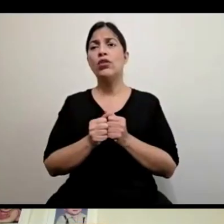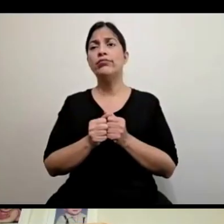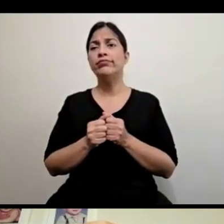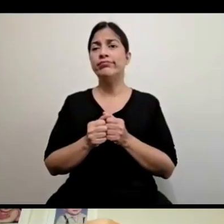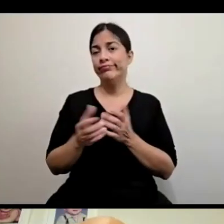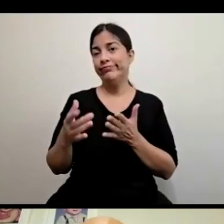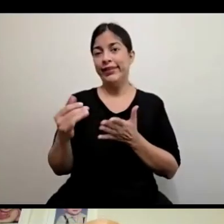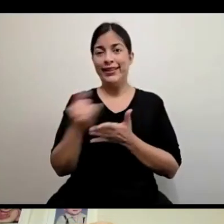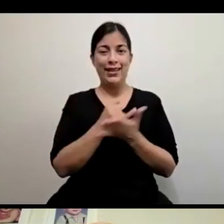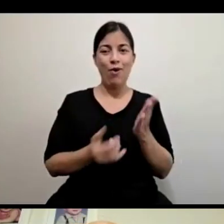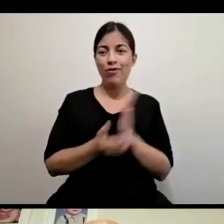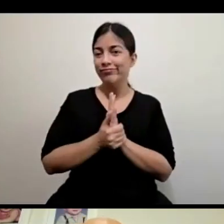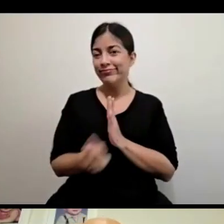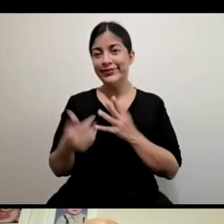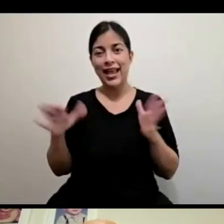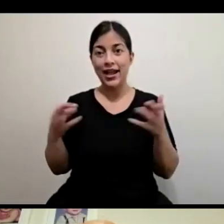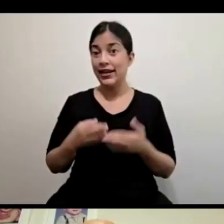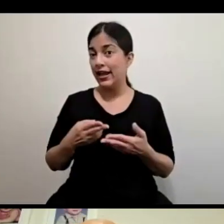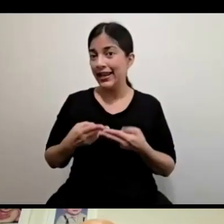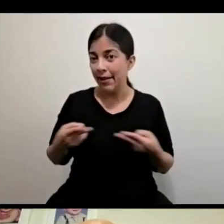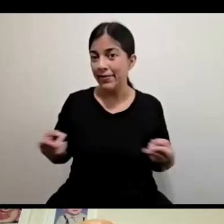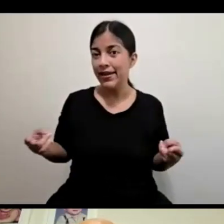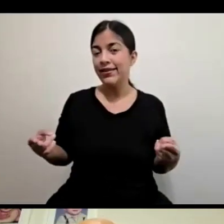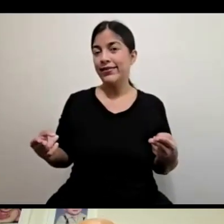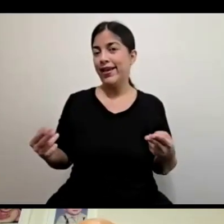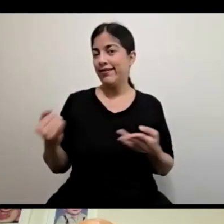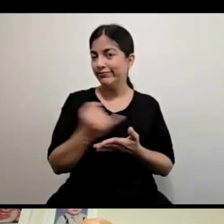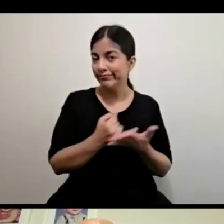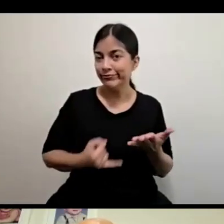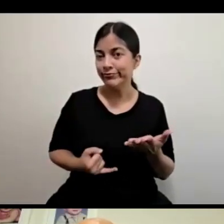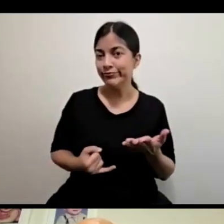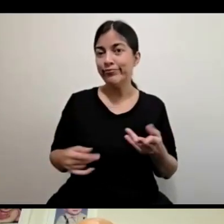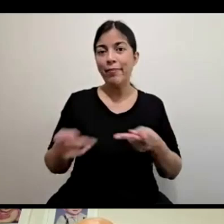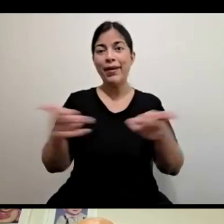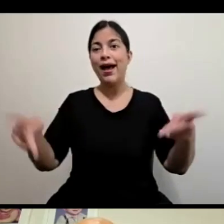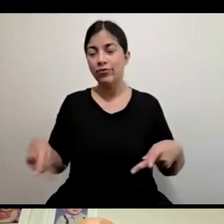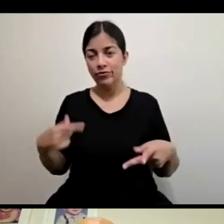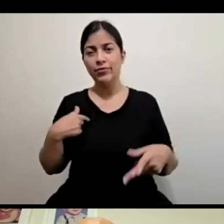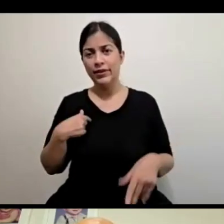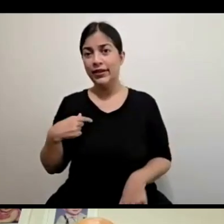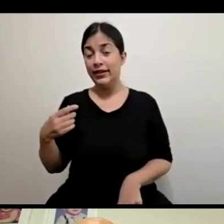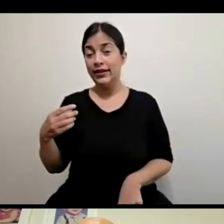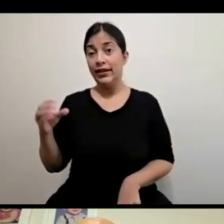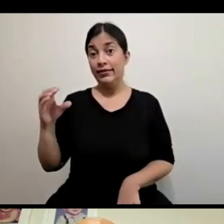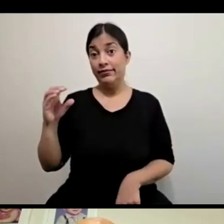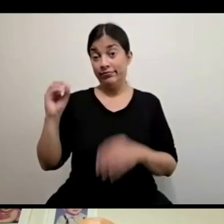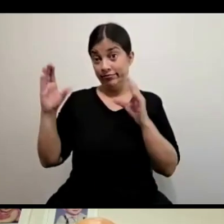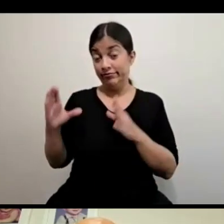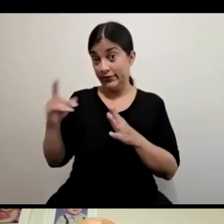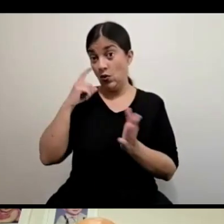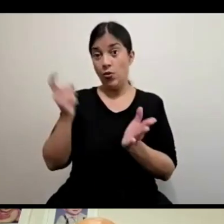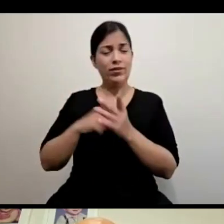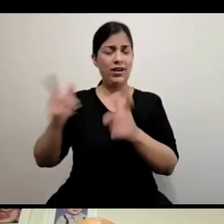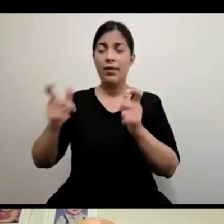dibujo, de las herramientas de dibujo, de hacer planos, pues Cruz Emerick inmediatamente se dio cuenta de eso y me incorporó a la clase.